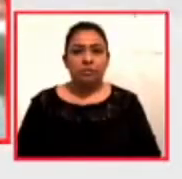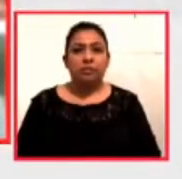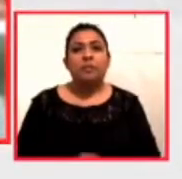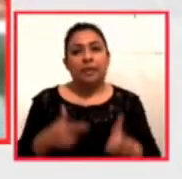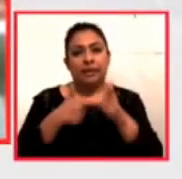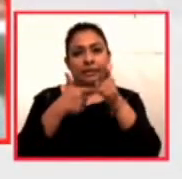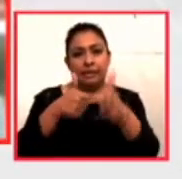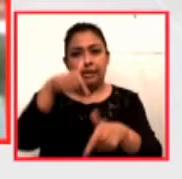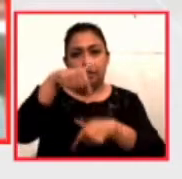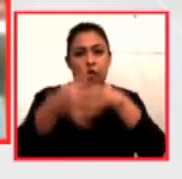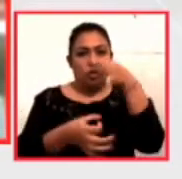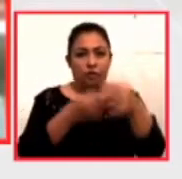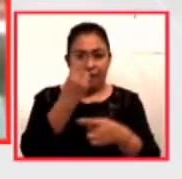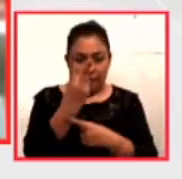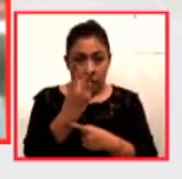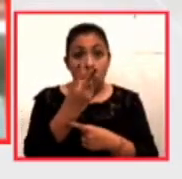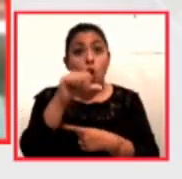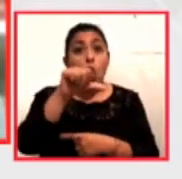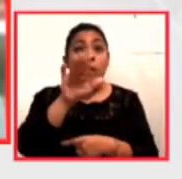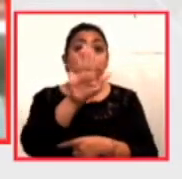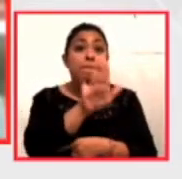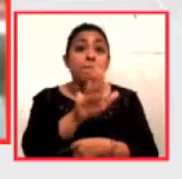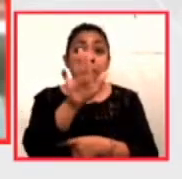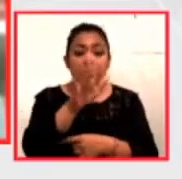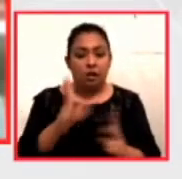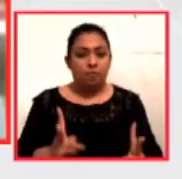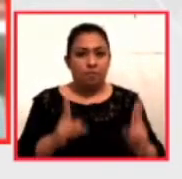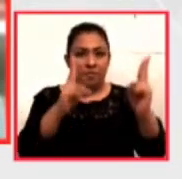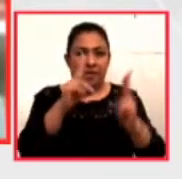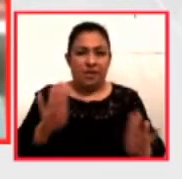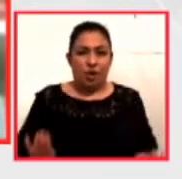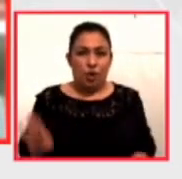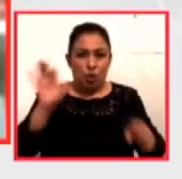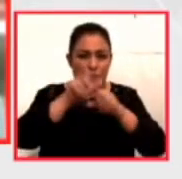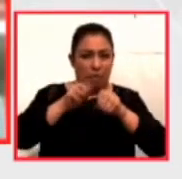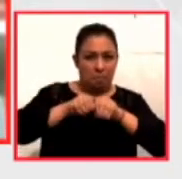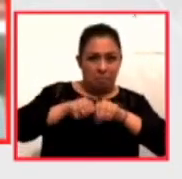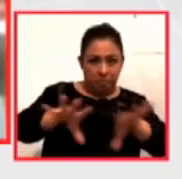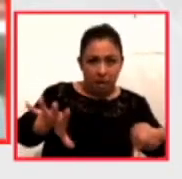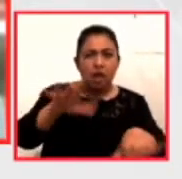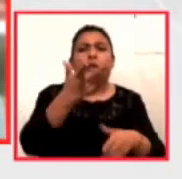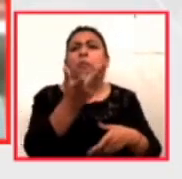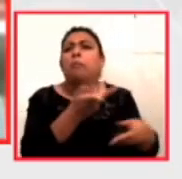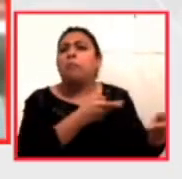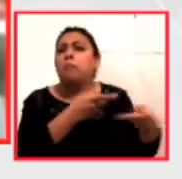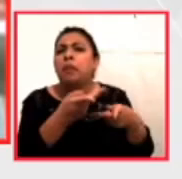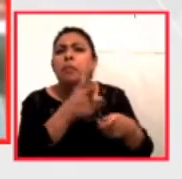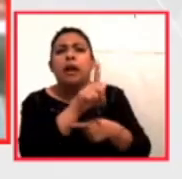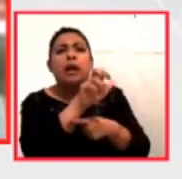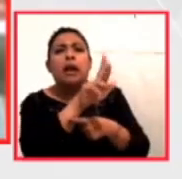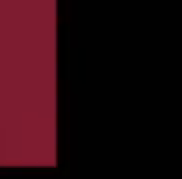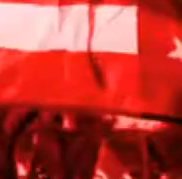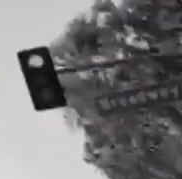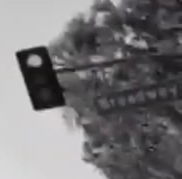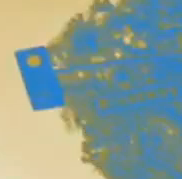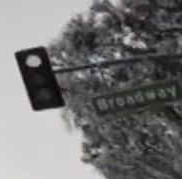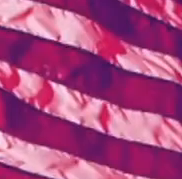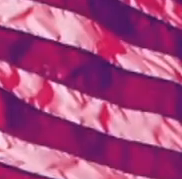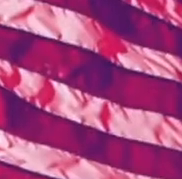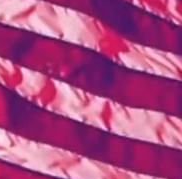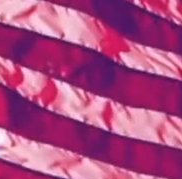Continuamos aquí en Noticias 22, es miércoles de Diáspora Cultural. ¿Y qué nos tienen preparados, Laura, Edgardo?